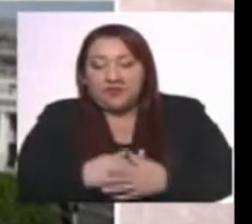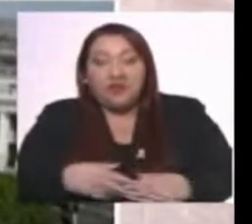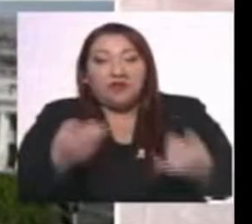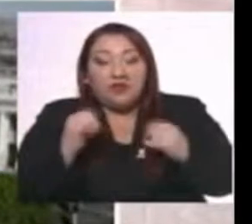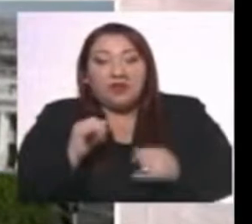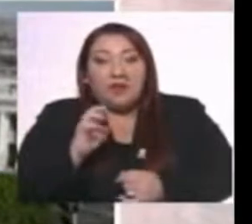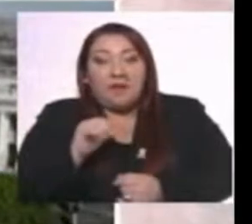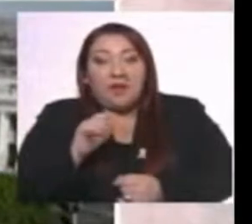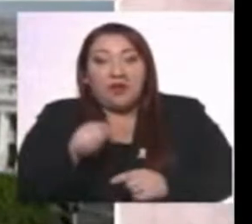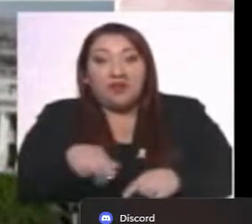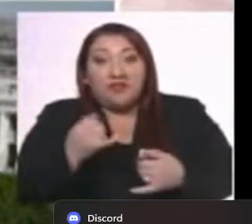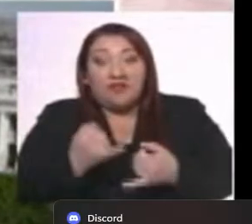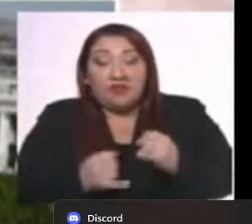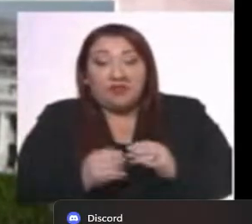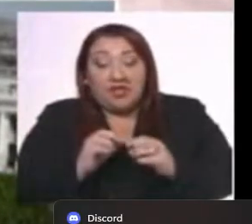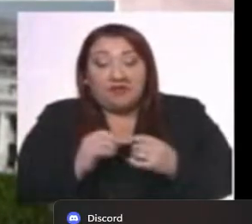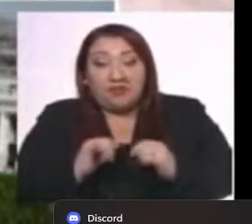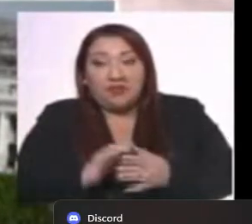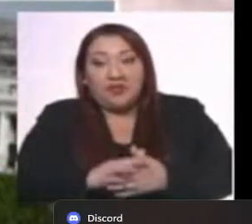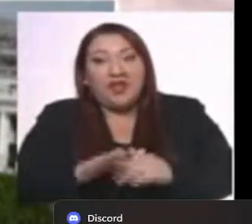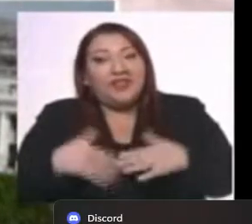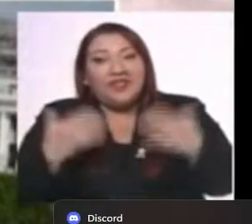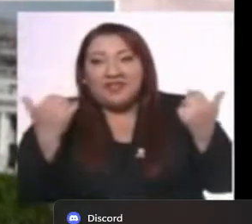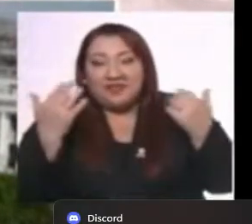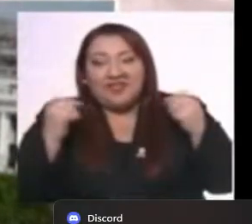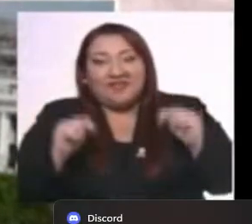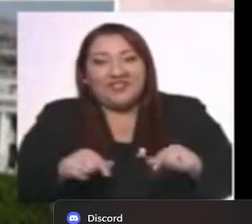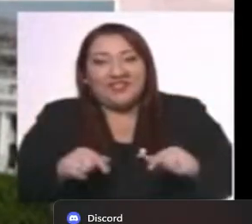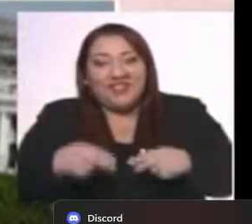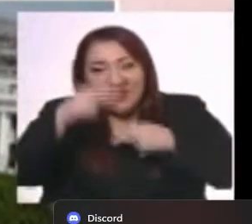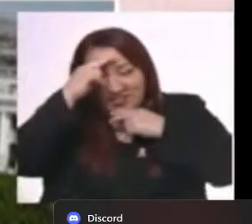Madeline, con esta información, con esta entrevista, despedimos este noticiero que en realidad... cobertura.